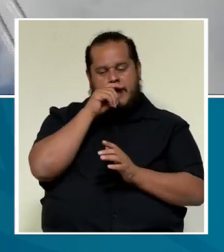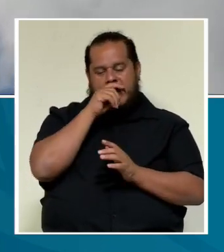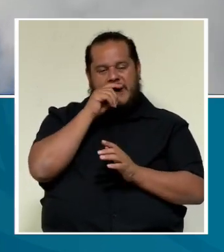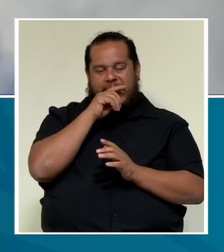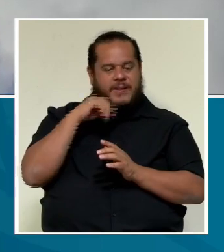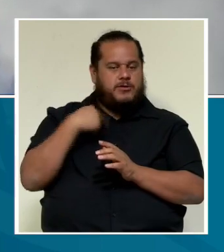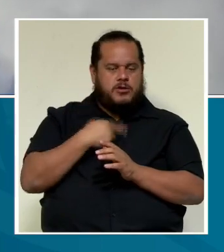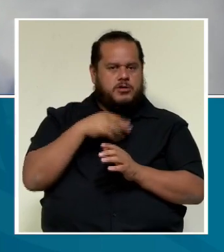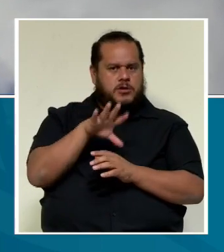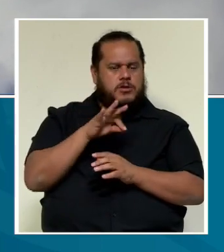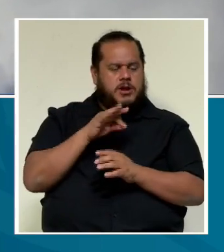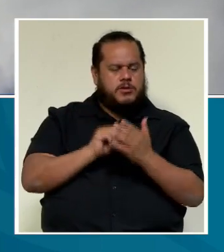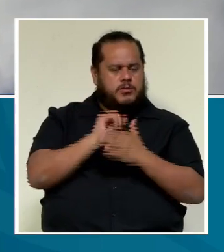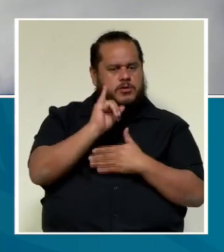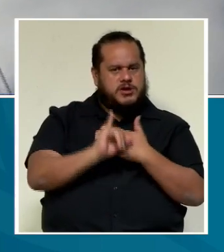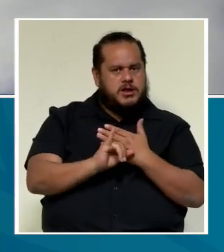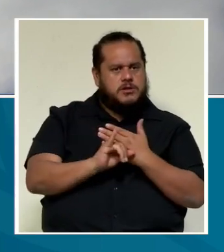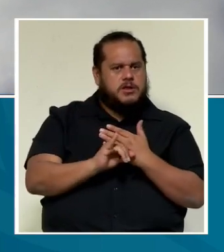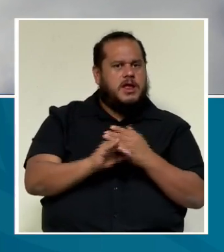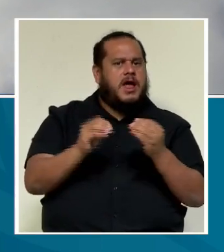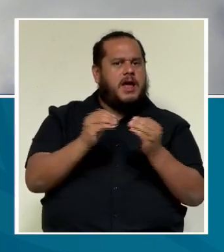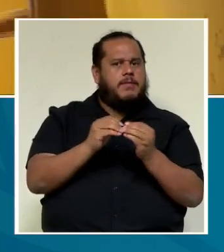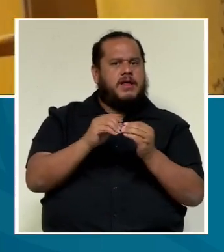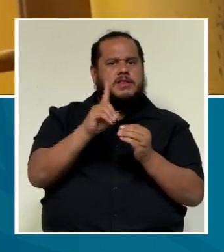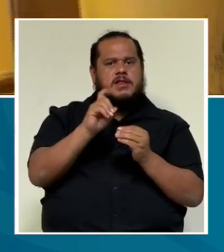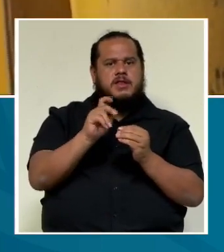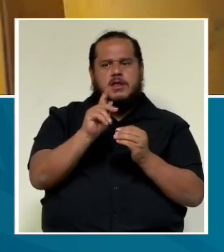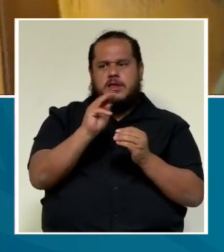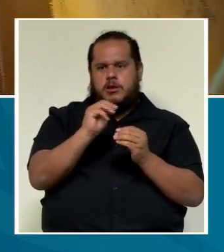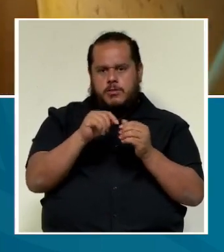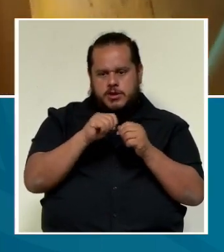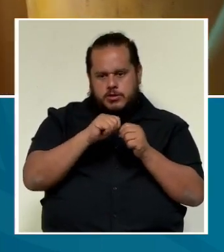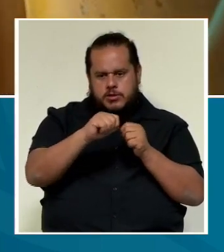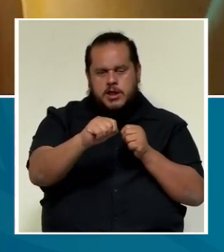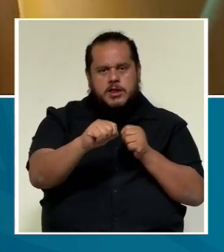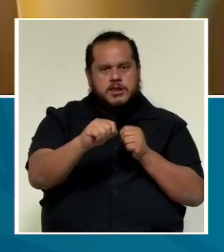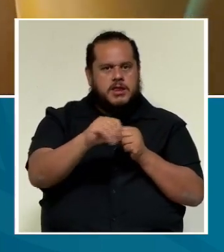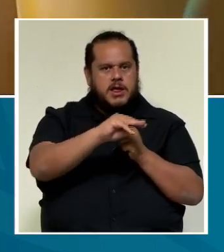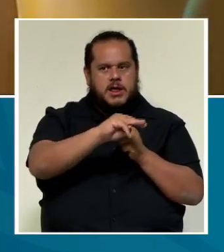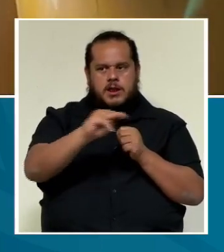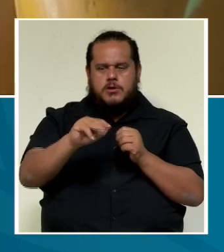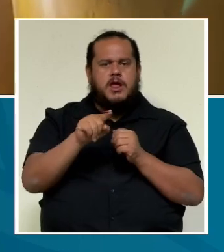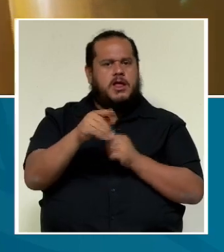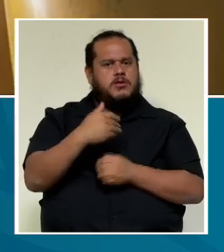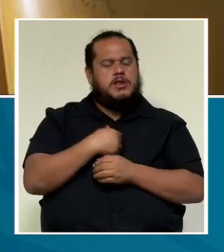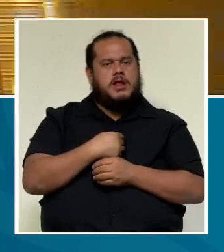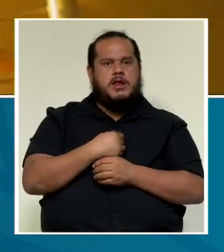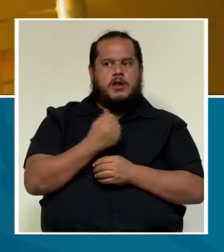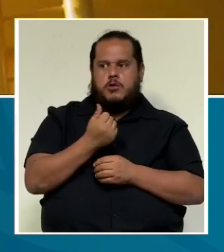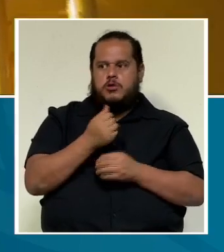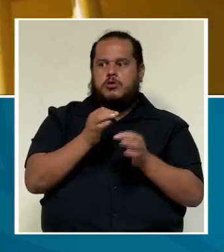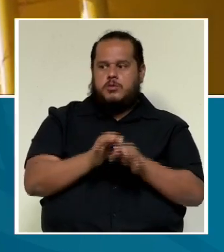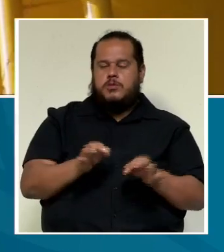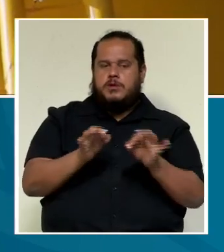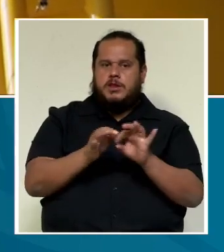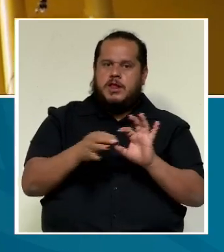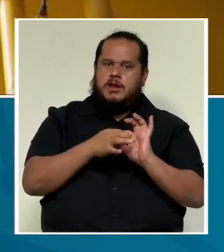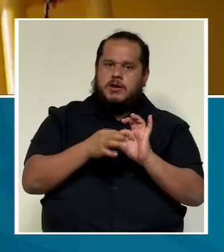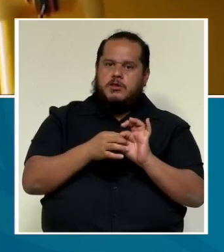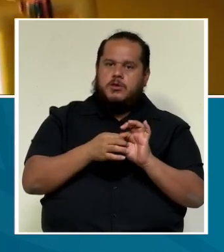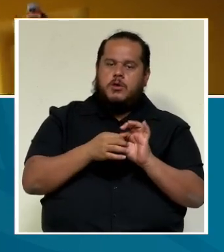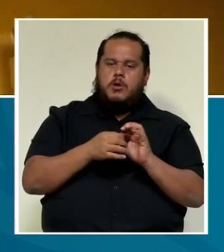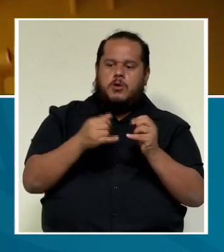proyectos de este tipo que se encuentran a más de 100 kilómetros de la costa, por ejemplo. Y eventualmente eso tiene costos muy importantes en relación con las líneas